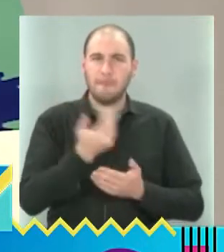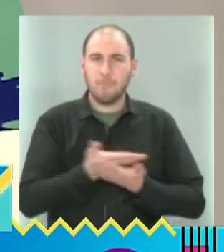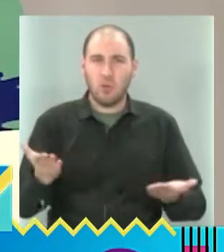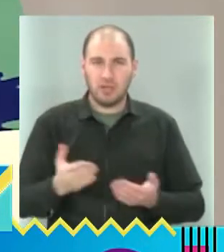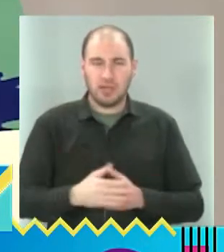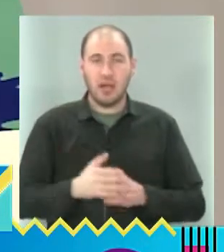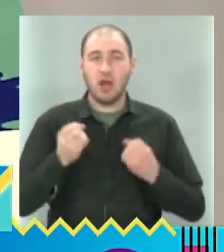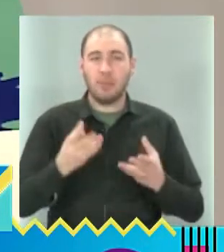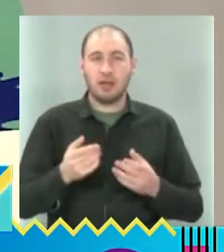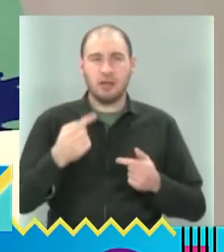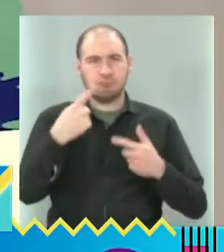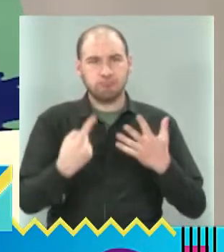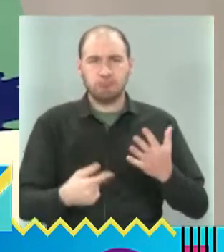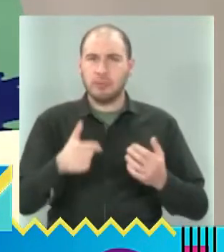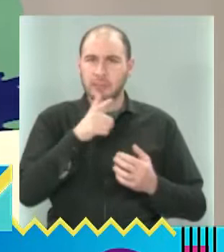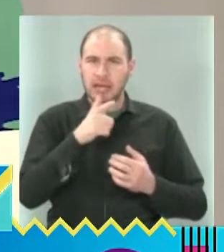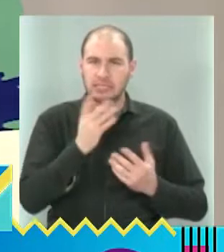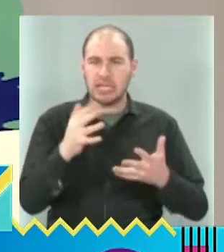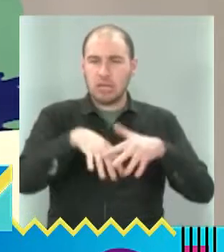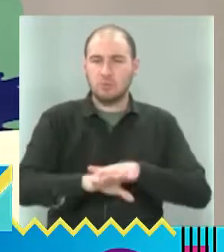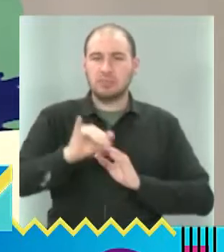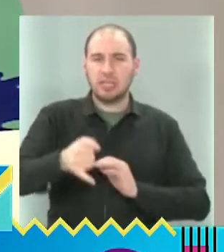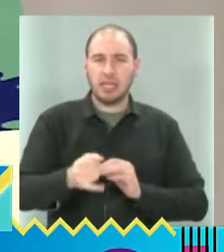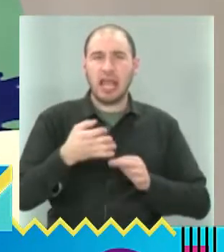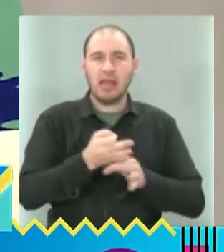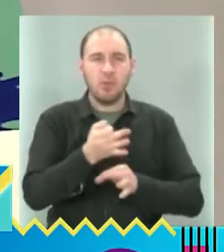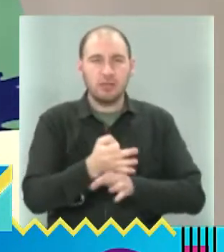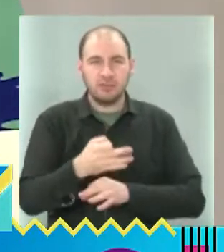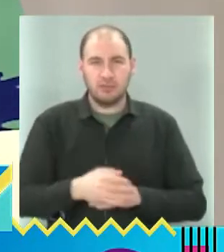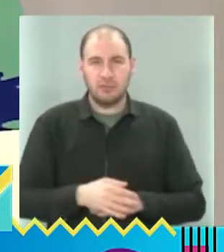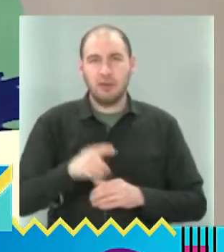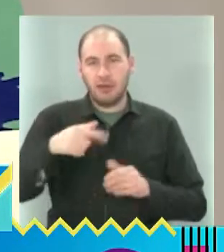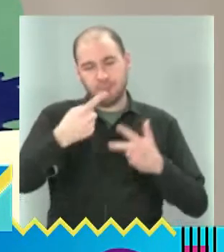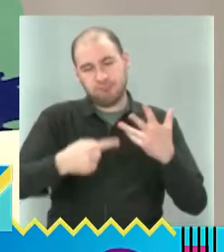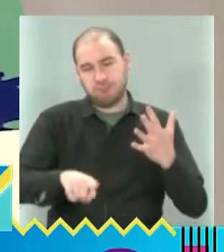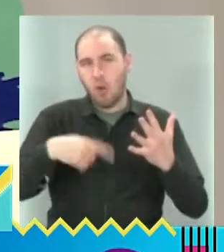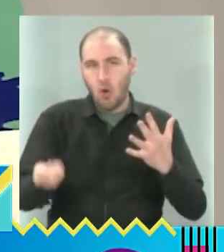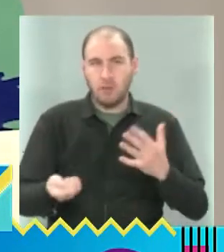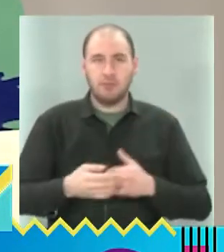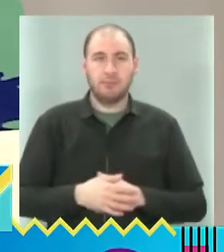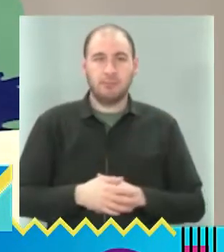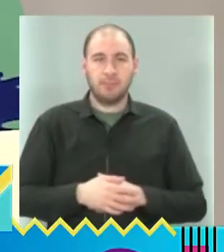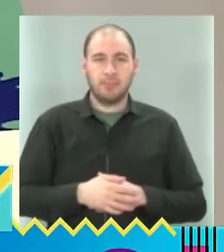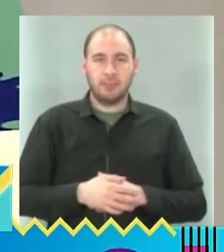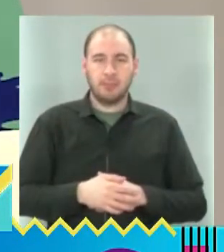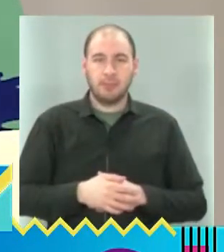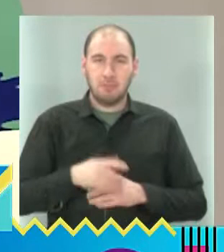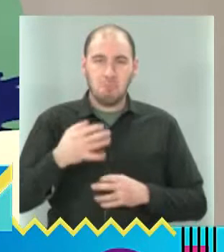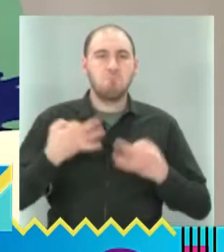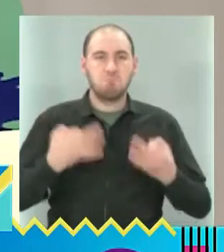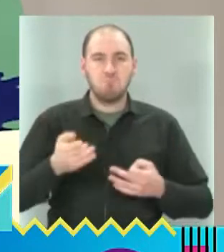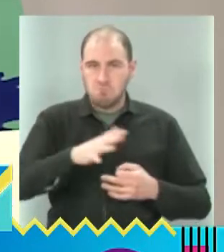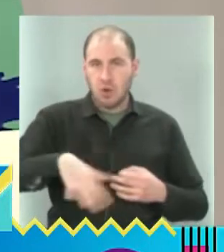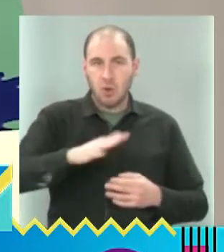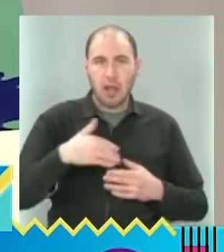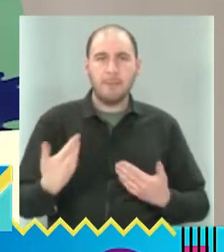Pública, porque una de las cosas que me parece que incluye es la educación y de ahí todo lo demás, ¿verdad? Entonces, la verdad es que está muy bueno este espacio,